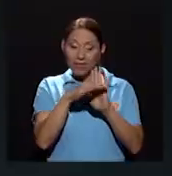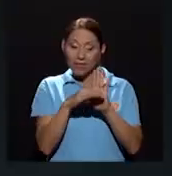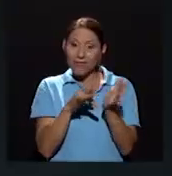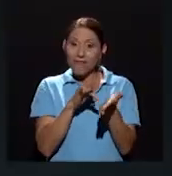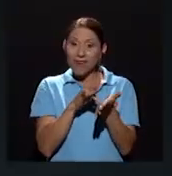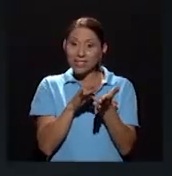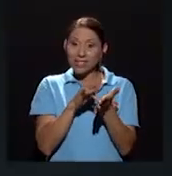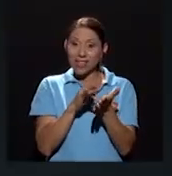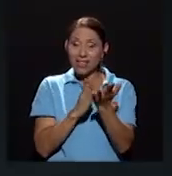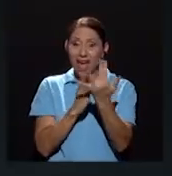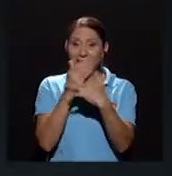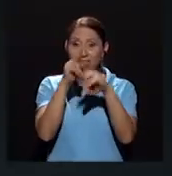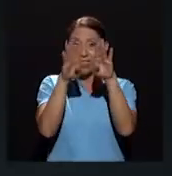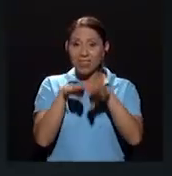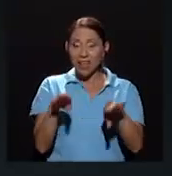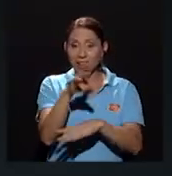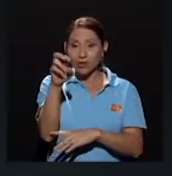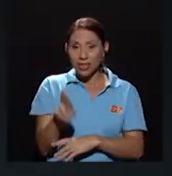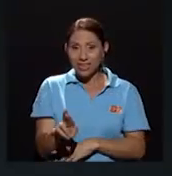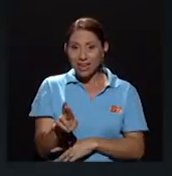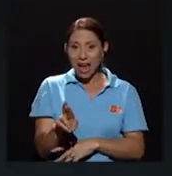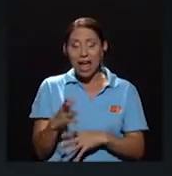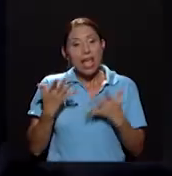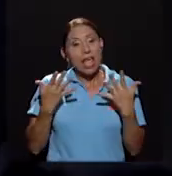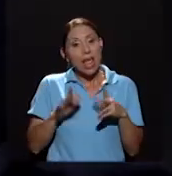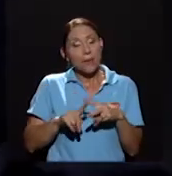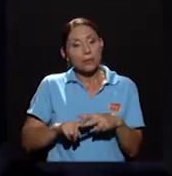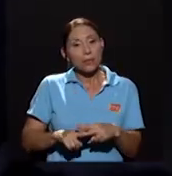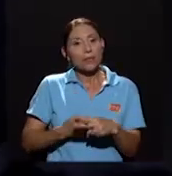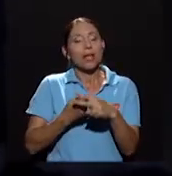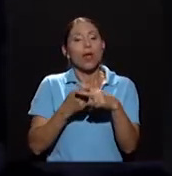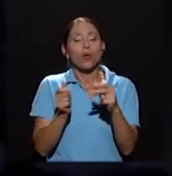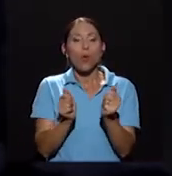costa rica hemos empezado a penas con medicamentos